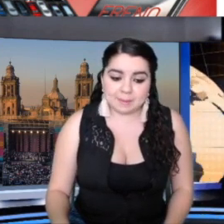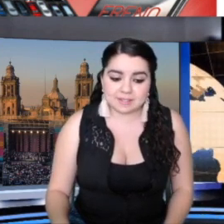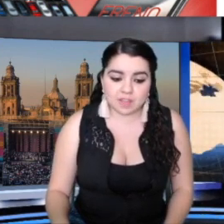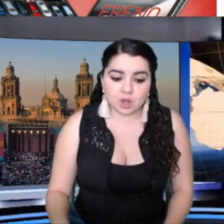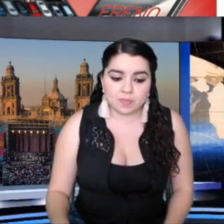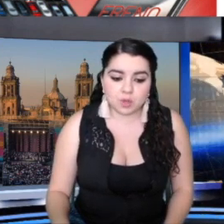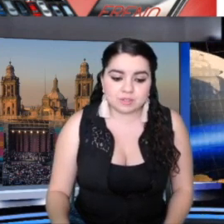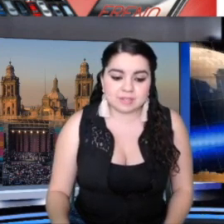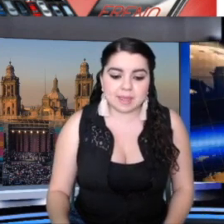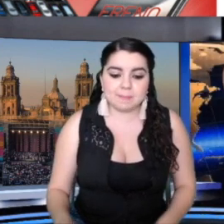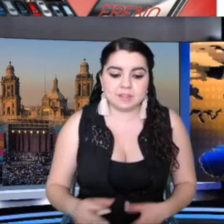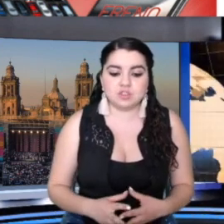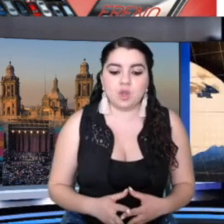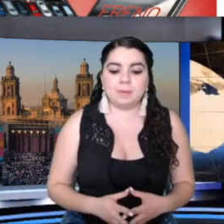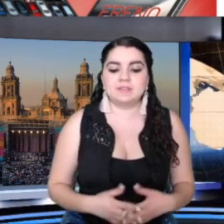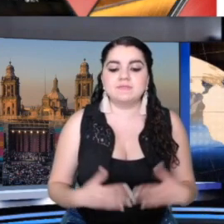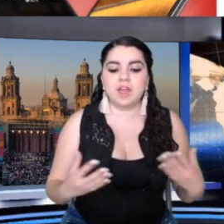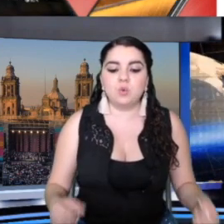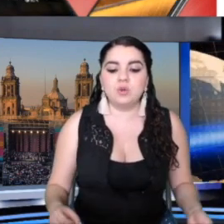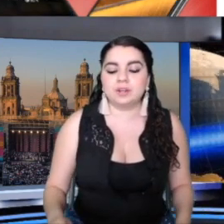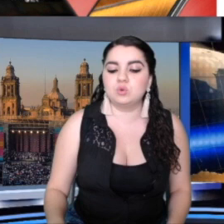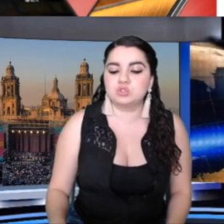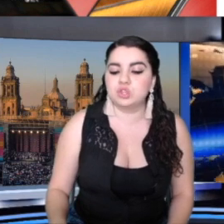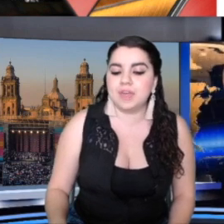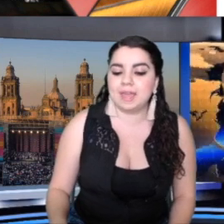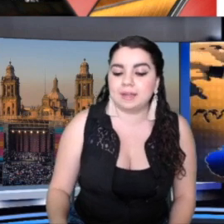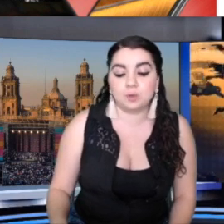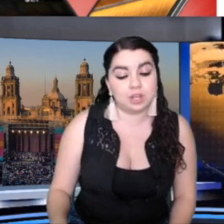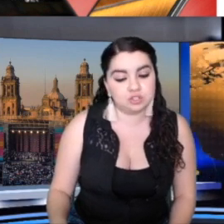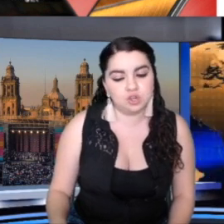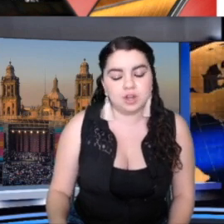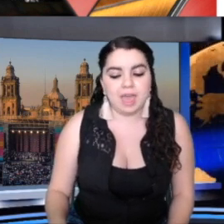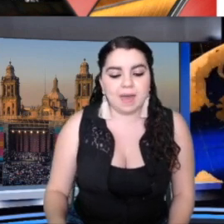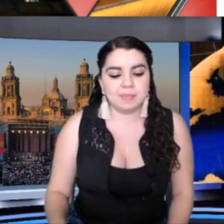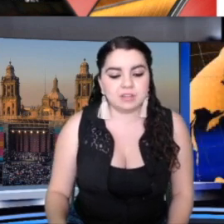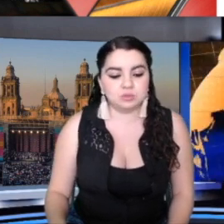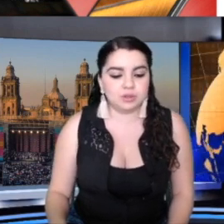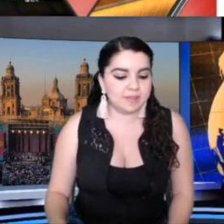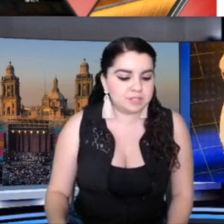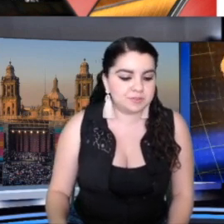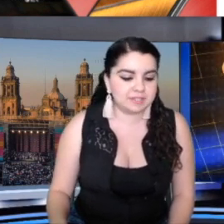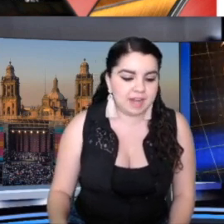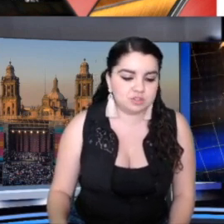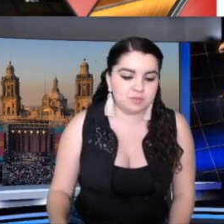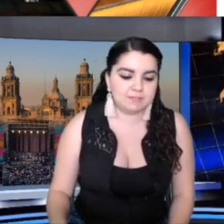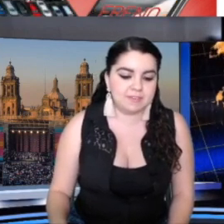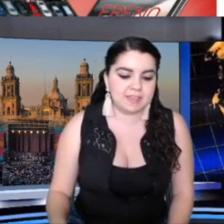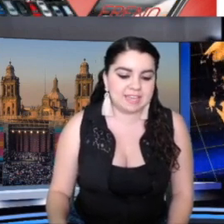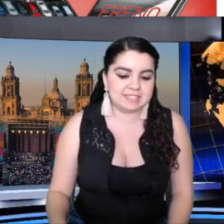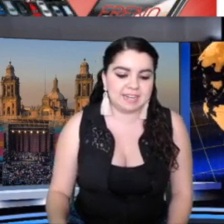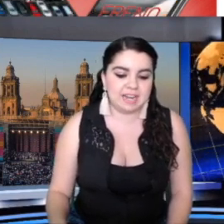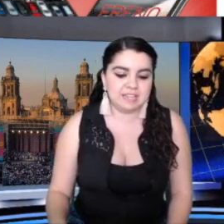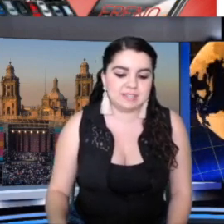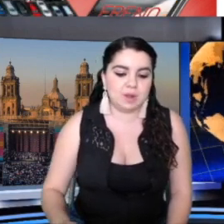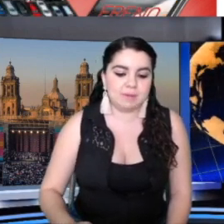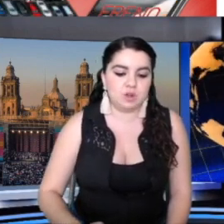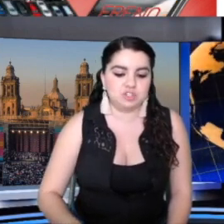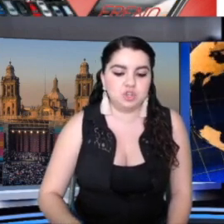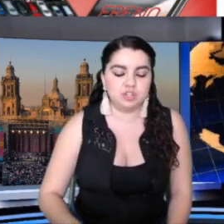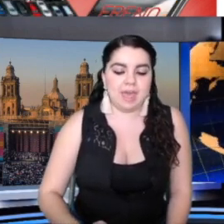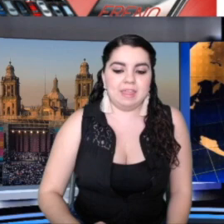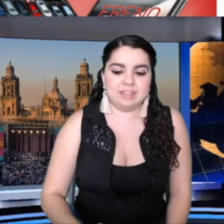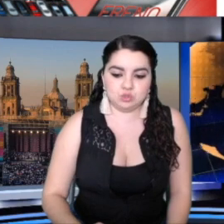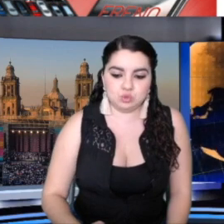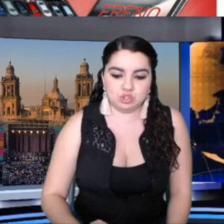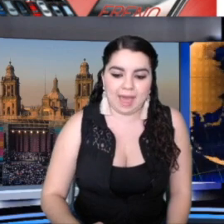La empresa dijo entonces que procedió a presentar un recurso de revocación ante las autoridades fiscales con el fin de que se realice una